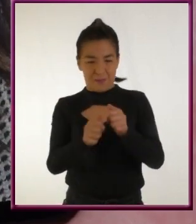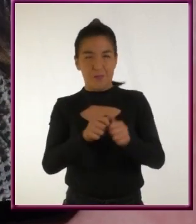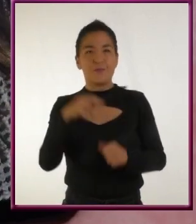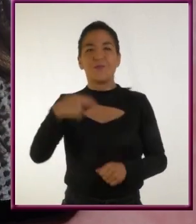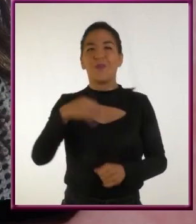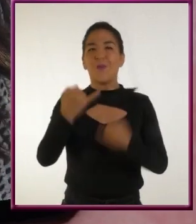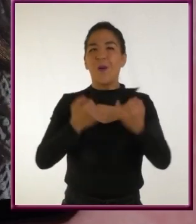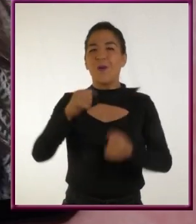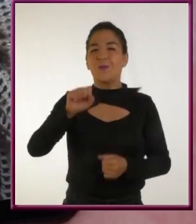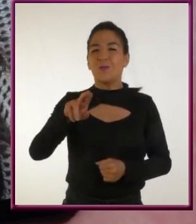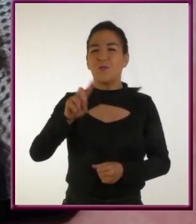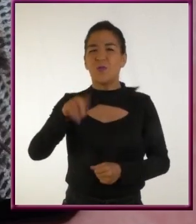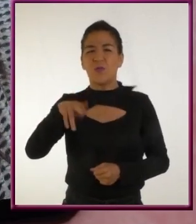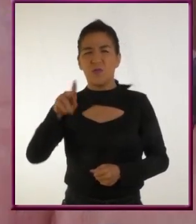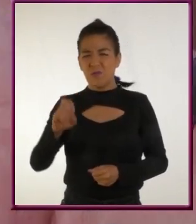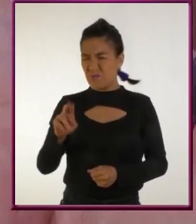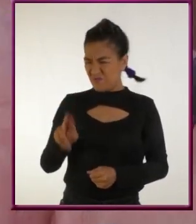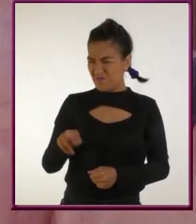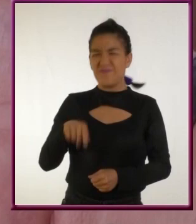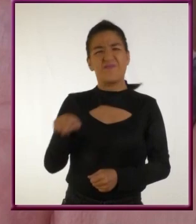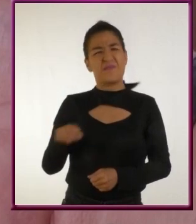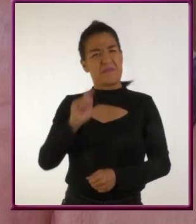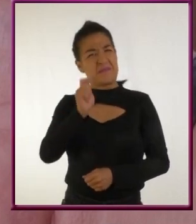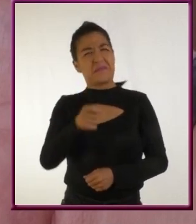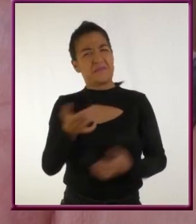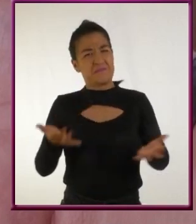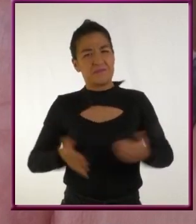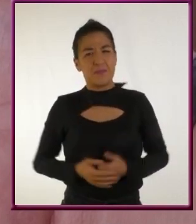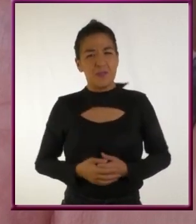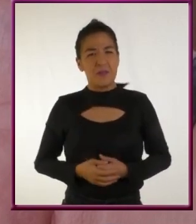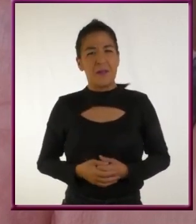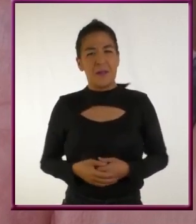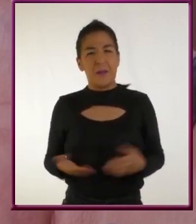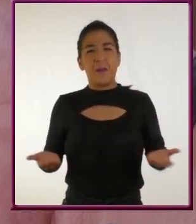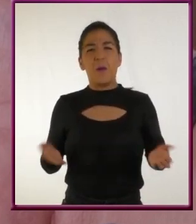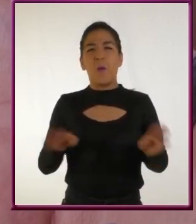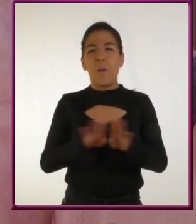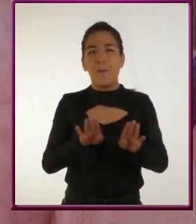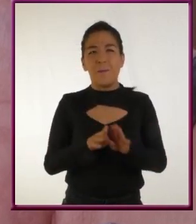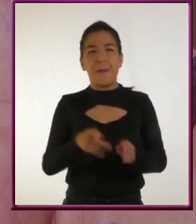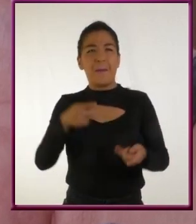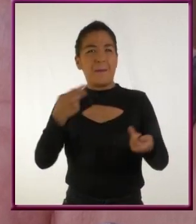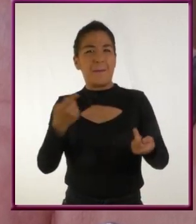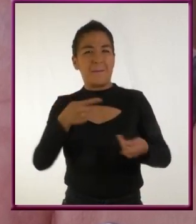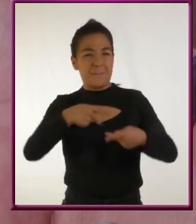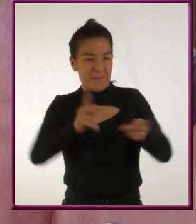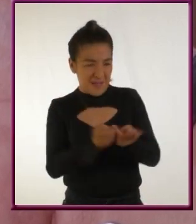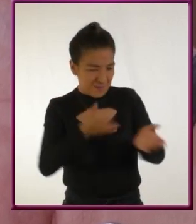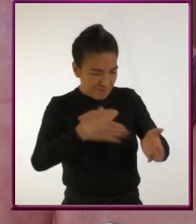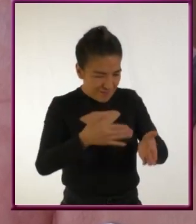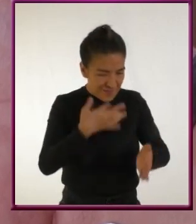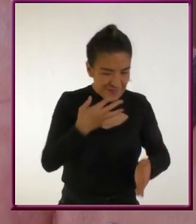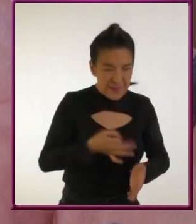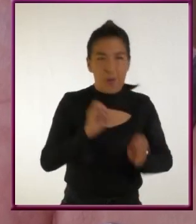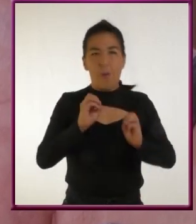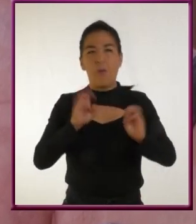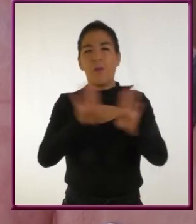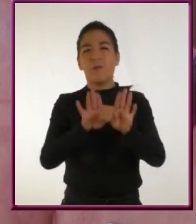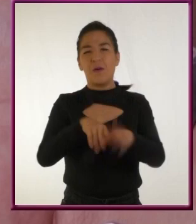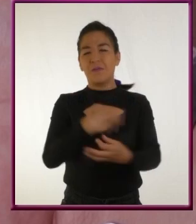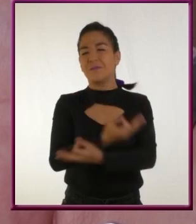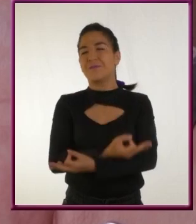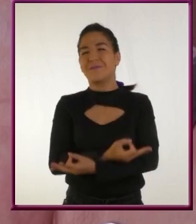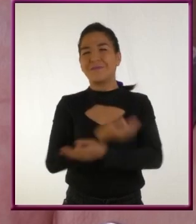gracias a los sudokus, mi hermana. Los sudokus, ¿qué es eso? ¿Es algún tipo de platillo exótico o una técnica